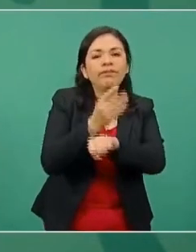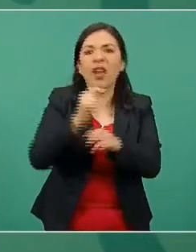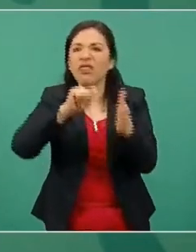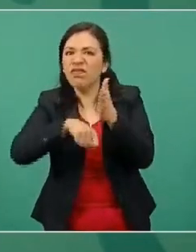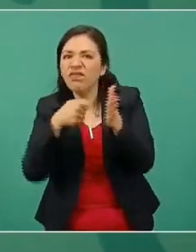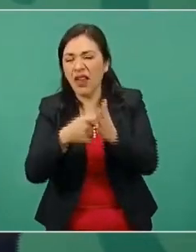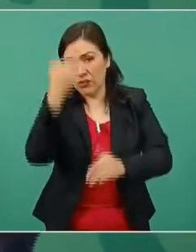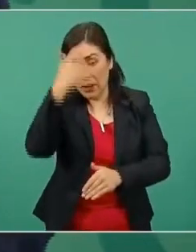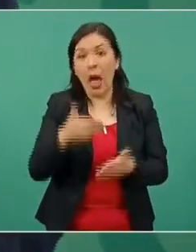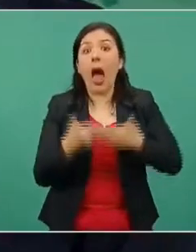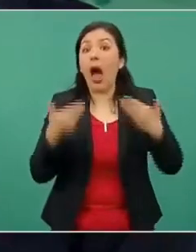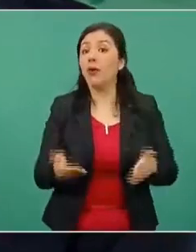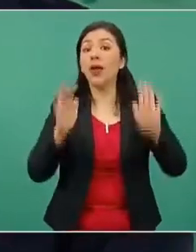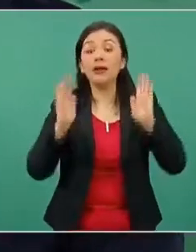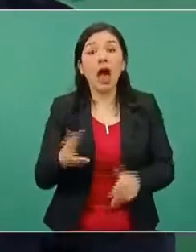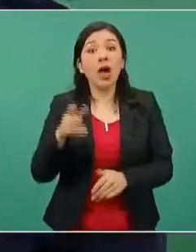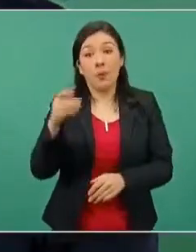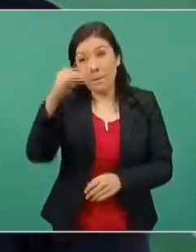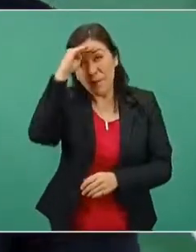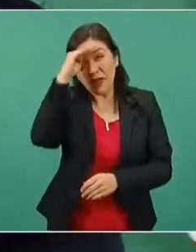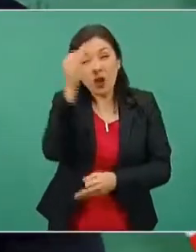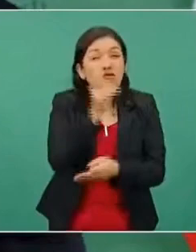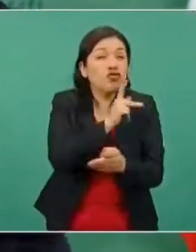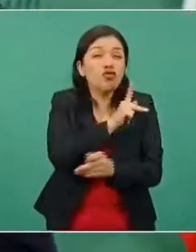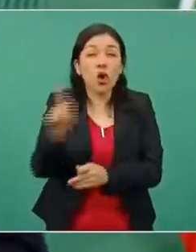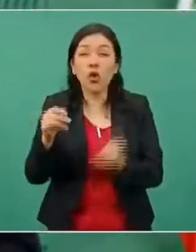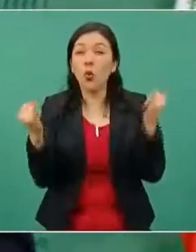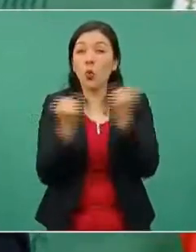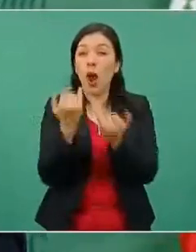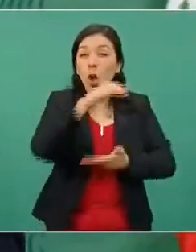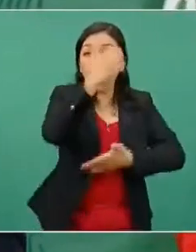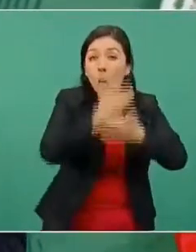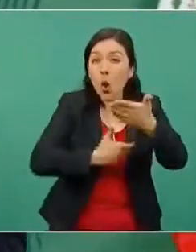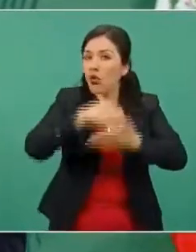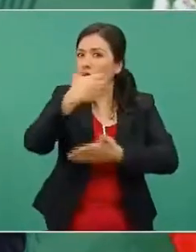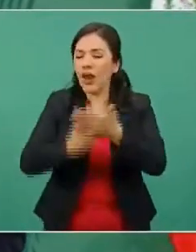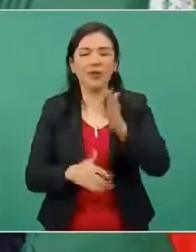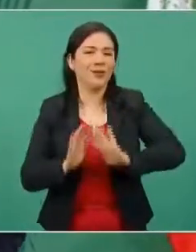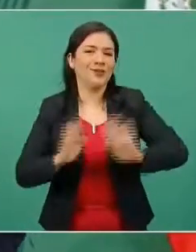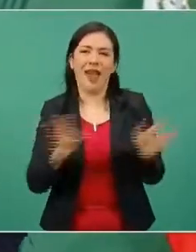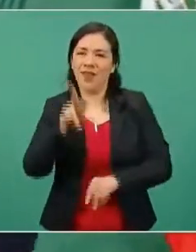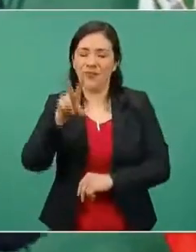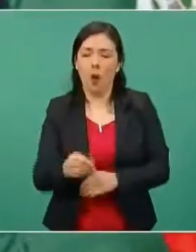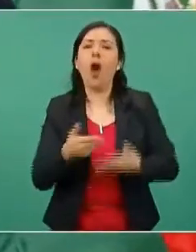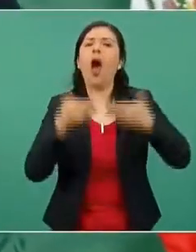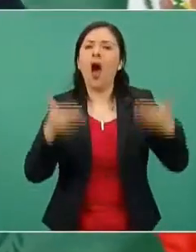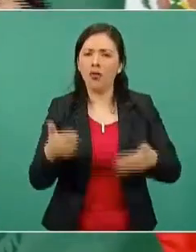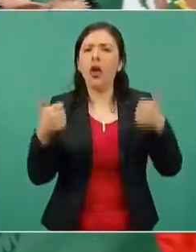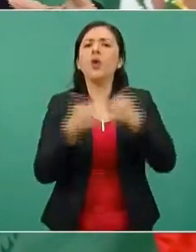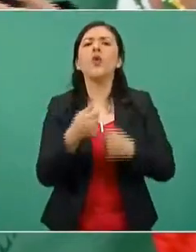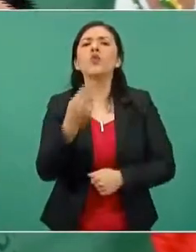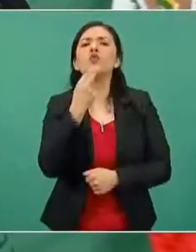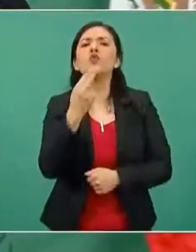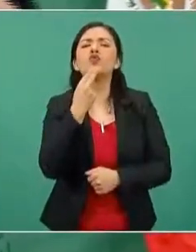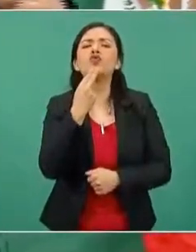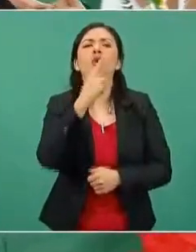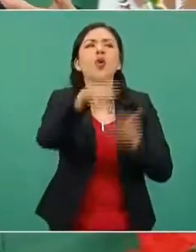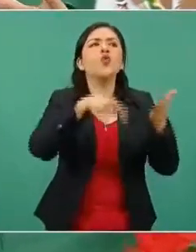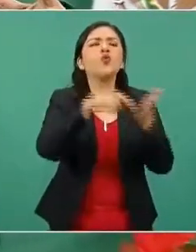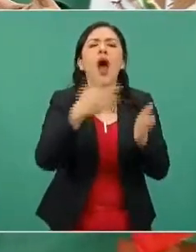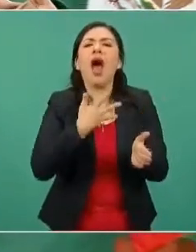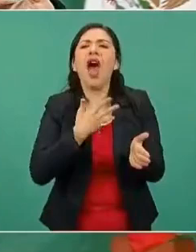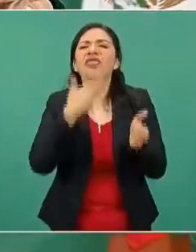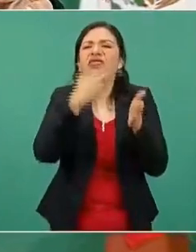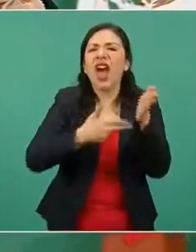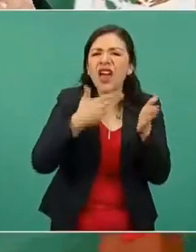es contrato, se están utilizando todos los talleres que existían en las